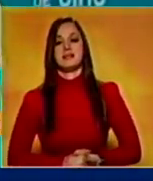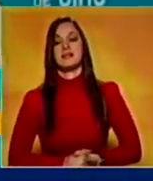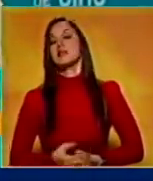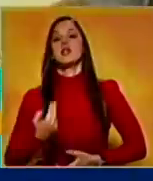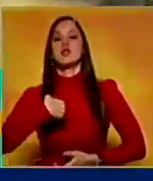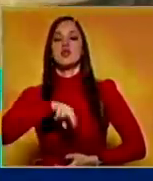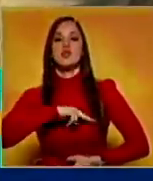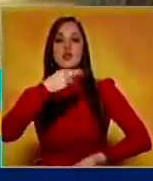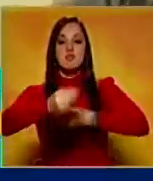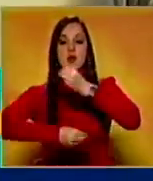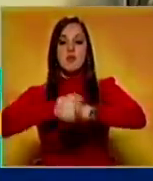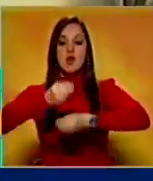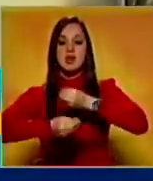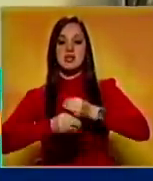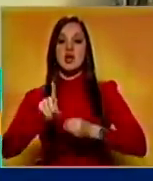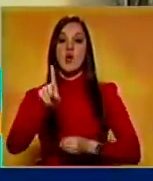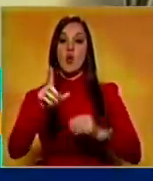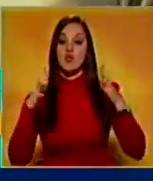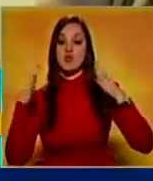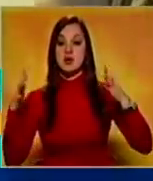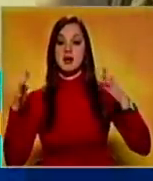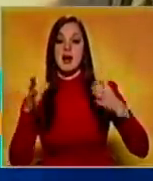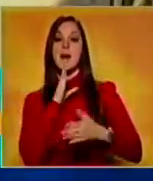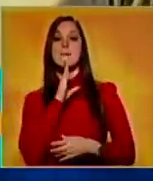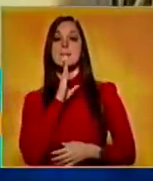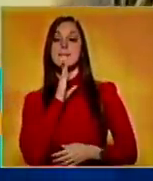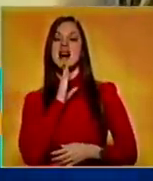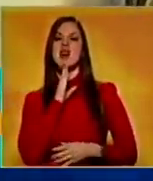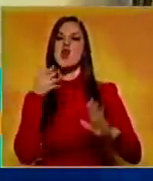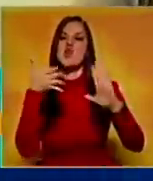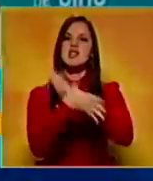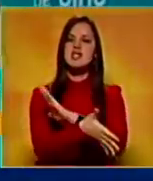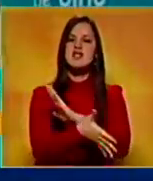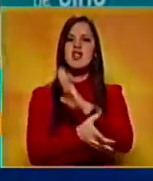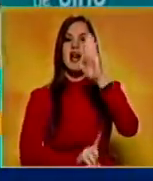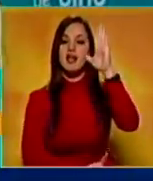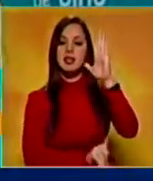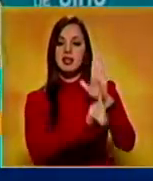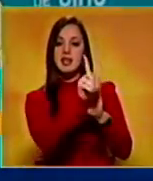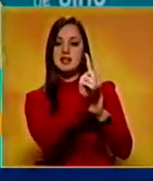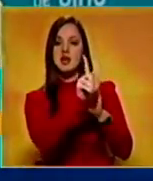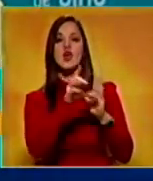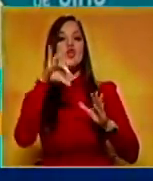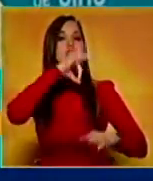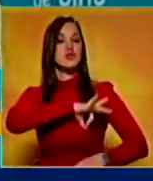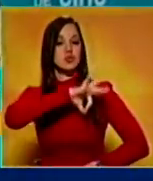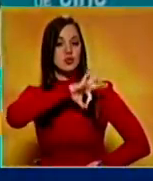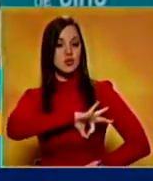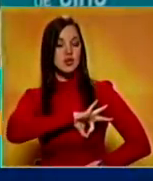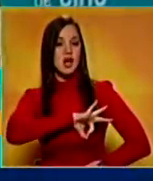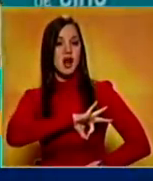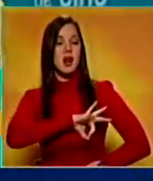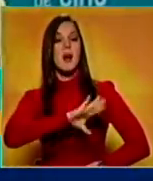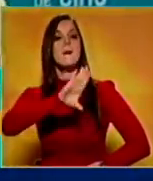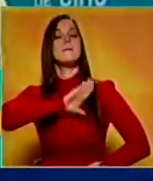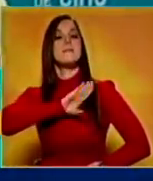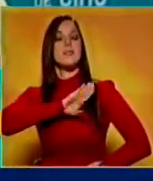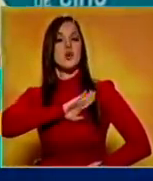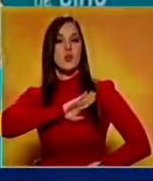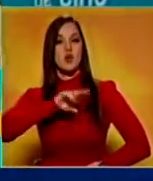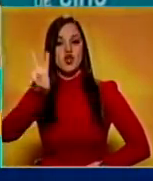Vamos a crear un gran banco del desarrollo social, del nuevo poder popular, de la